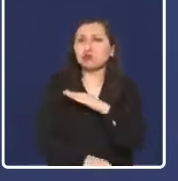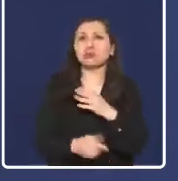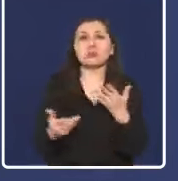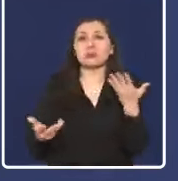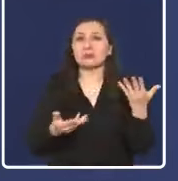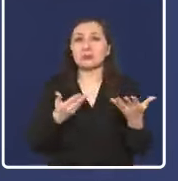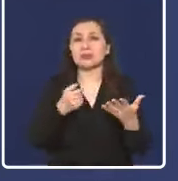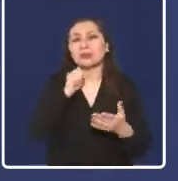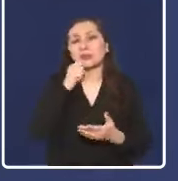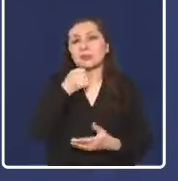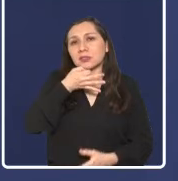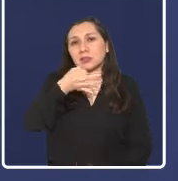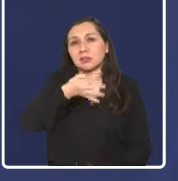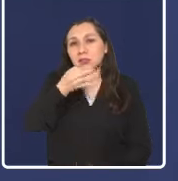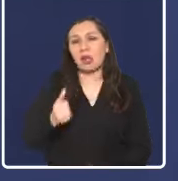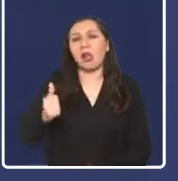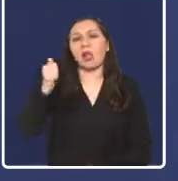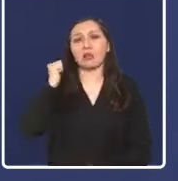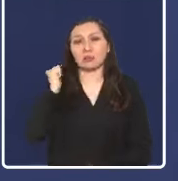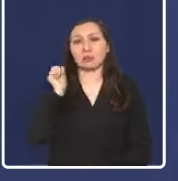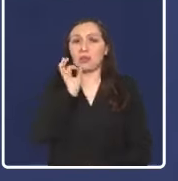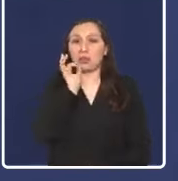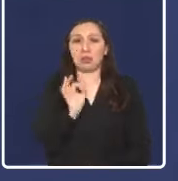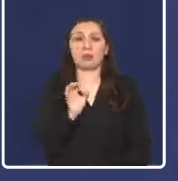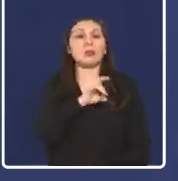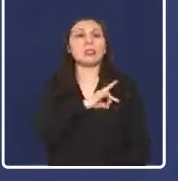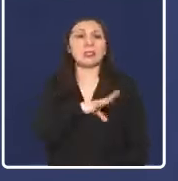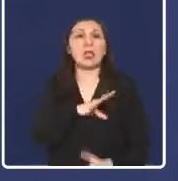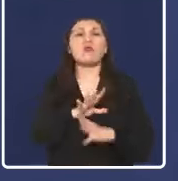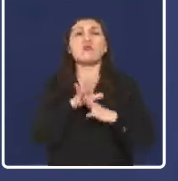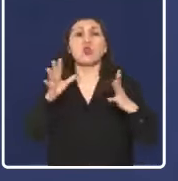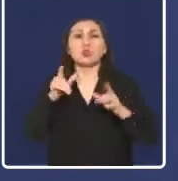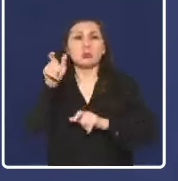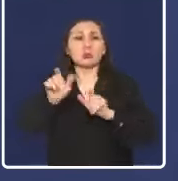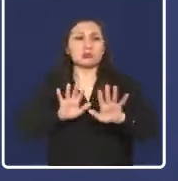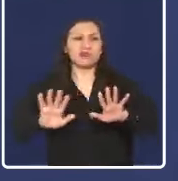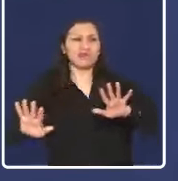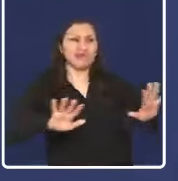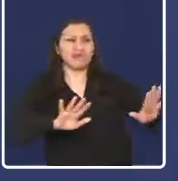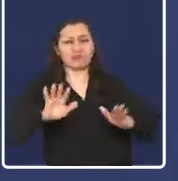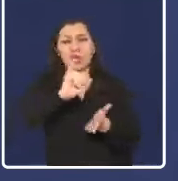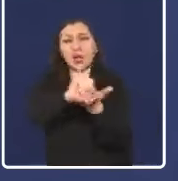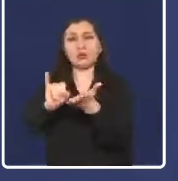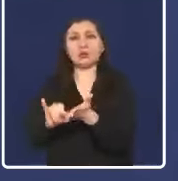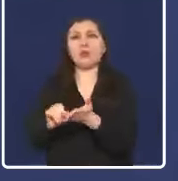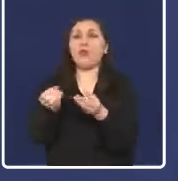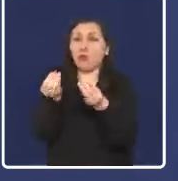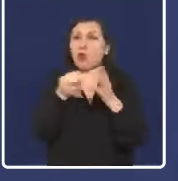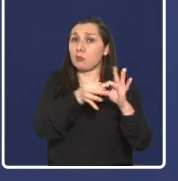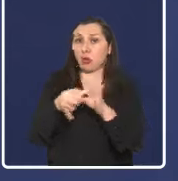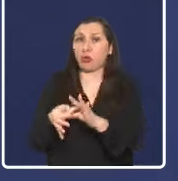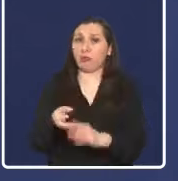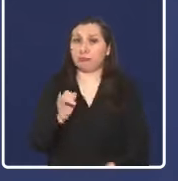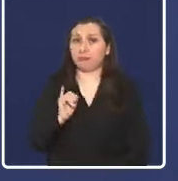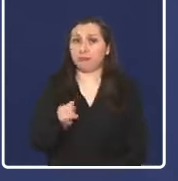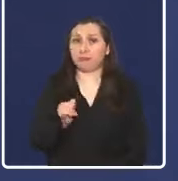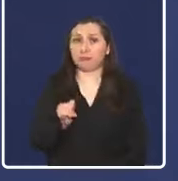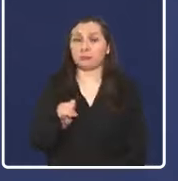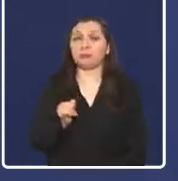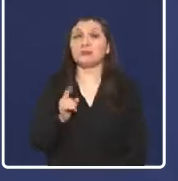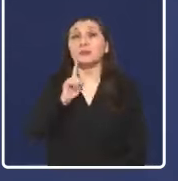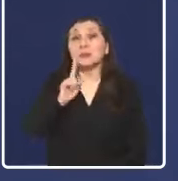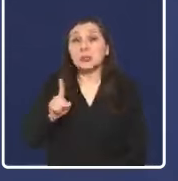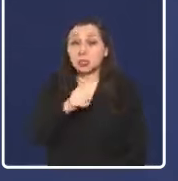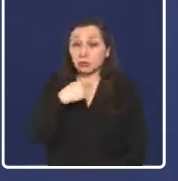tiene que ver con la declaración que hacíamos ayer. En Chile hay mucha desconfianza hacia las instituciones por buenos motivos. Por lo tanto,